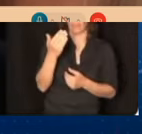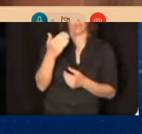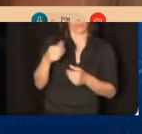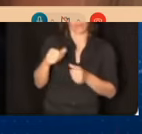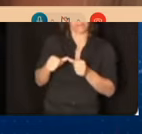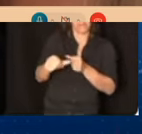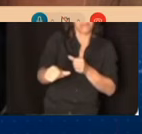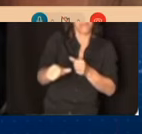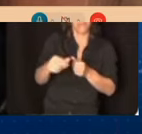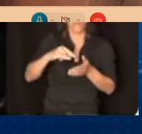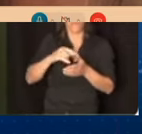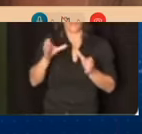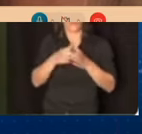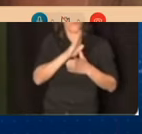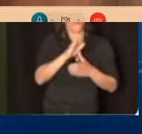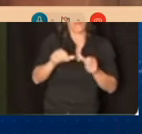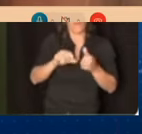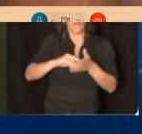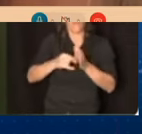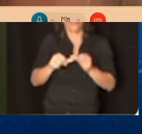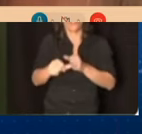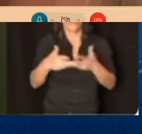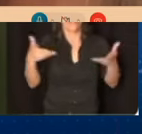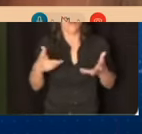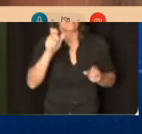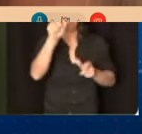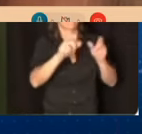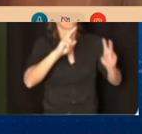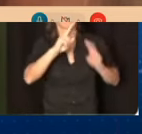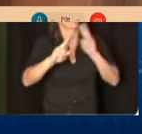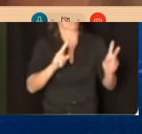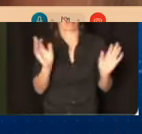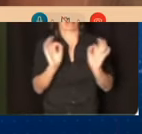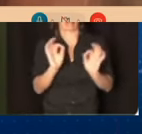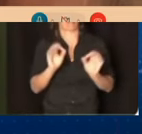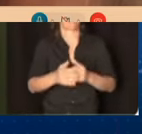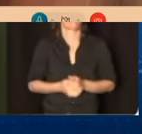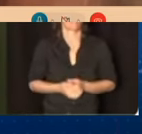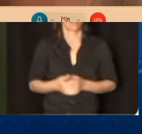han votado a Illa, que dentro de poco va a estar imputado, presuntamente imputado.